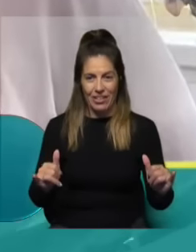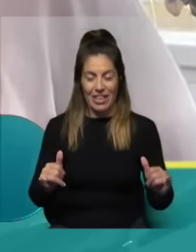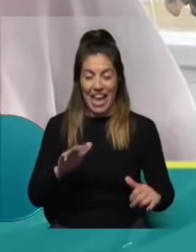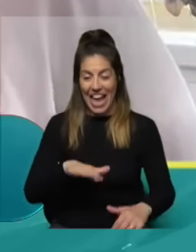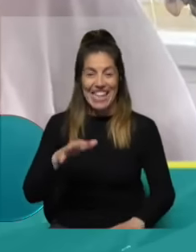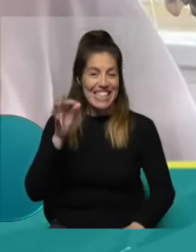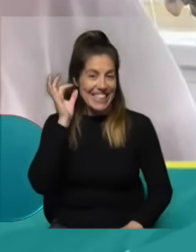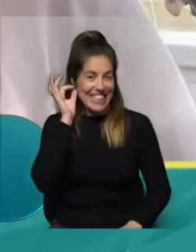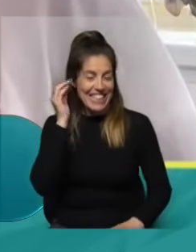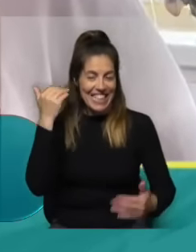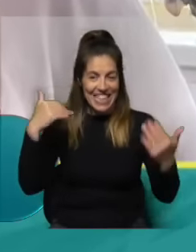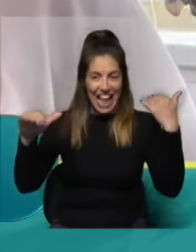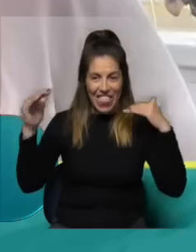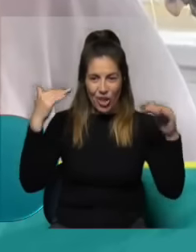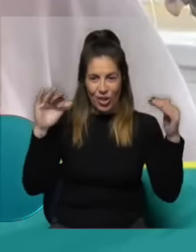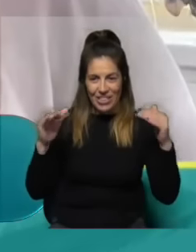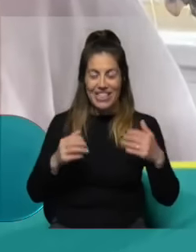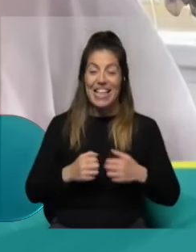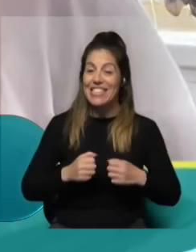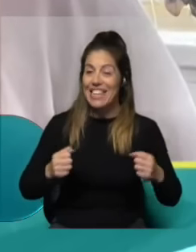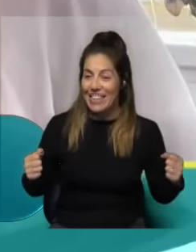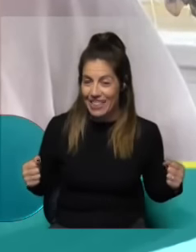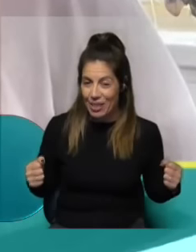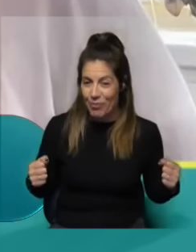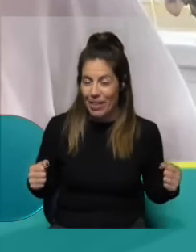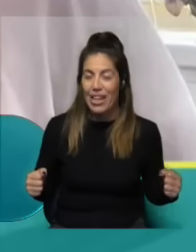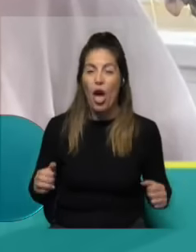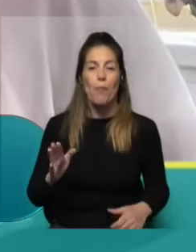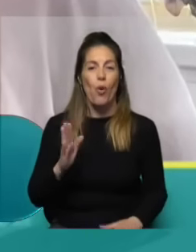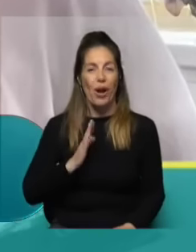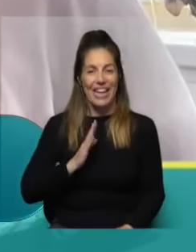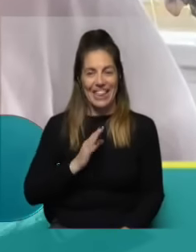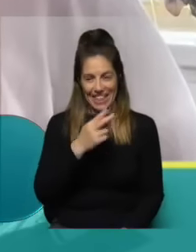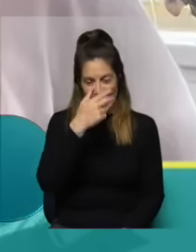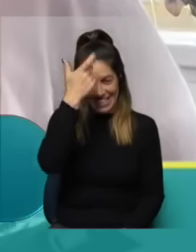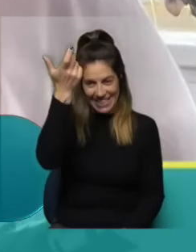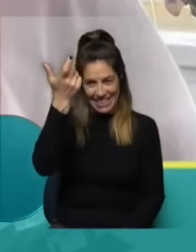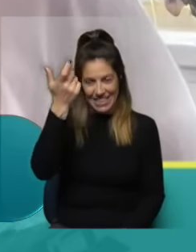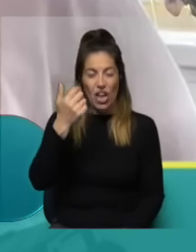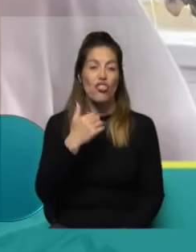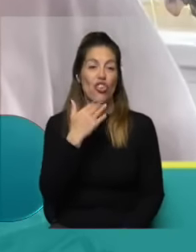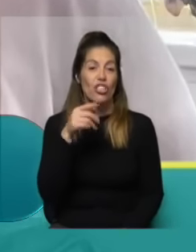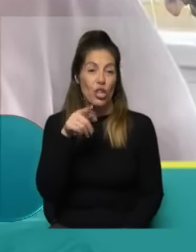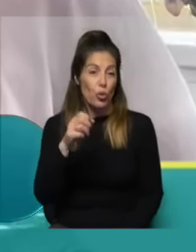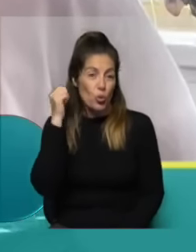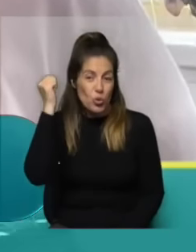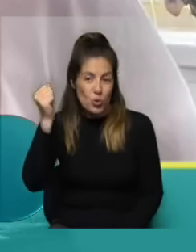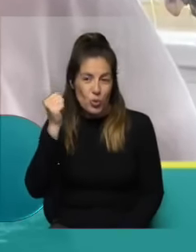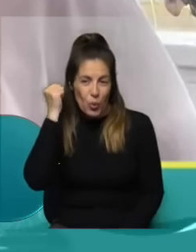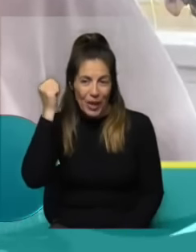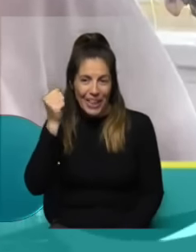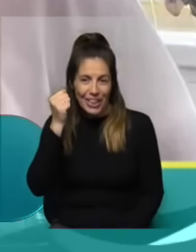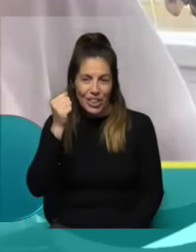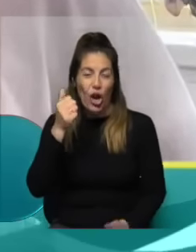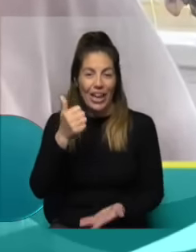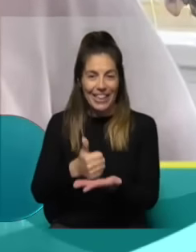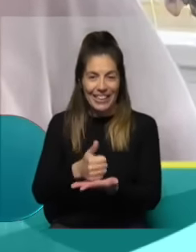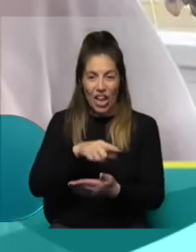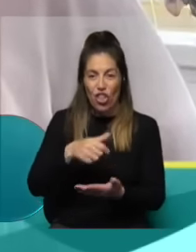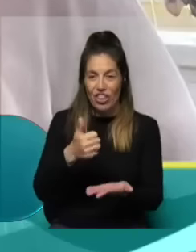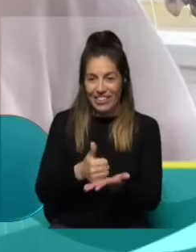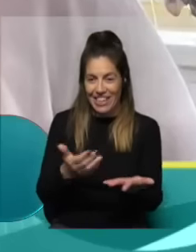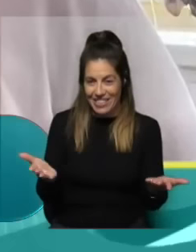niñas, adolescentes, se animen a ser mujeres de la ciencia, mujeres científicas. Yo no sé si era tu sueño estar donde estás ahora